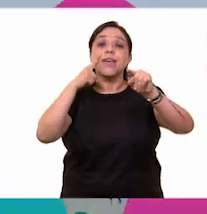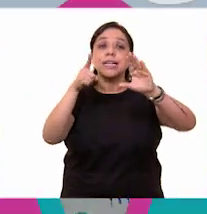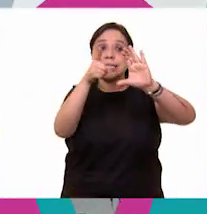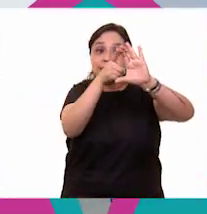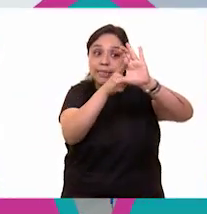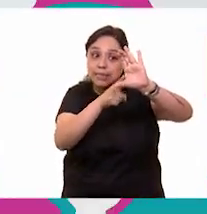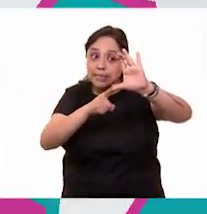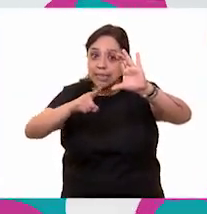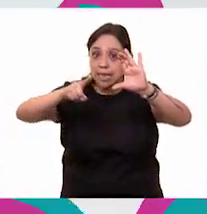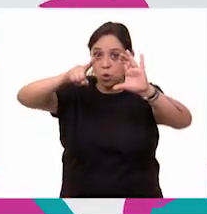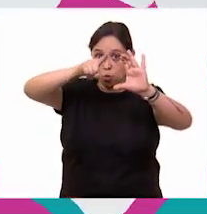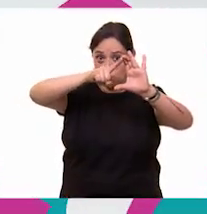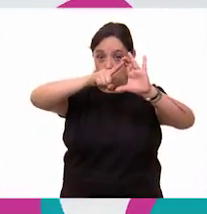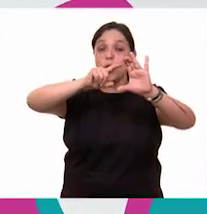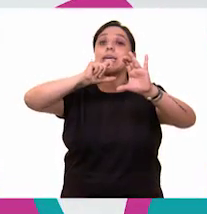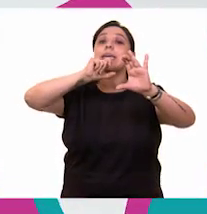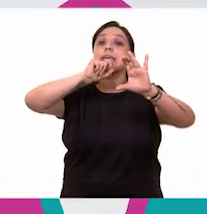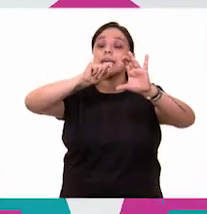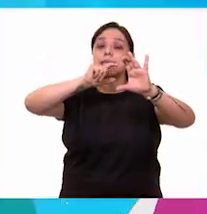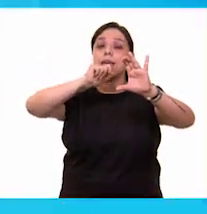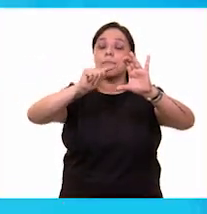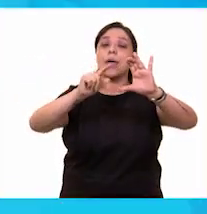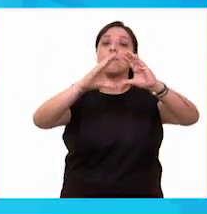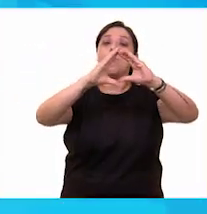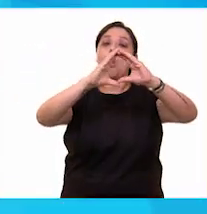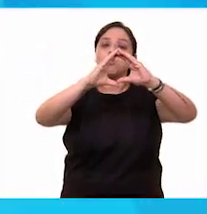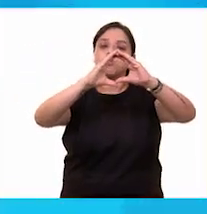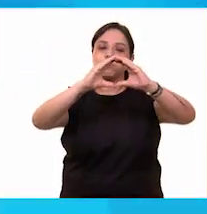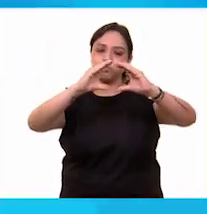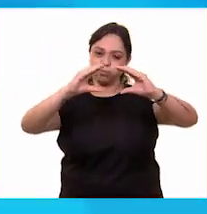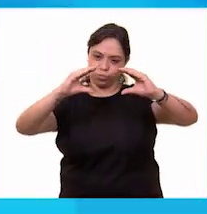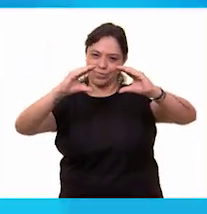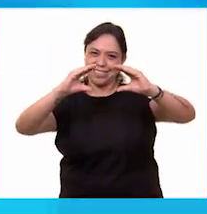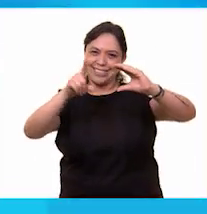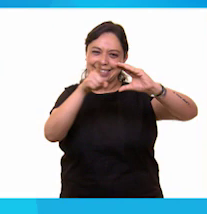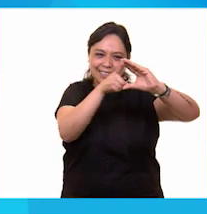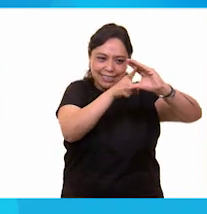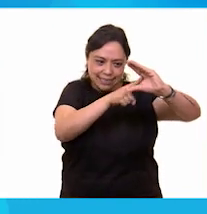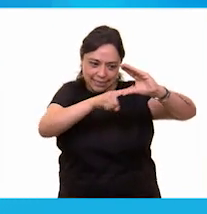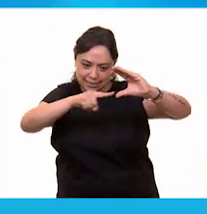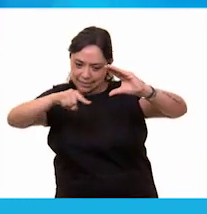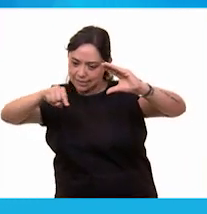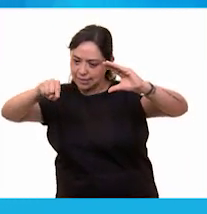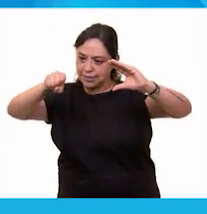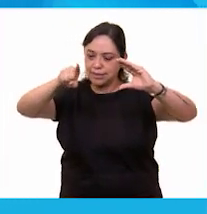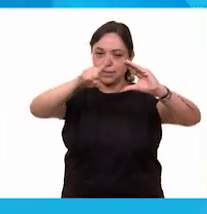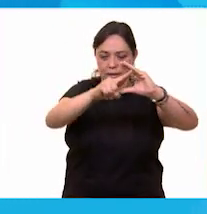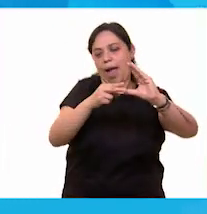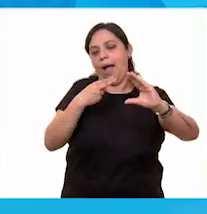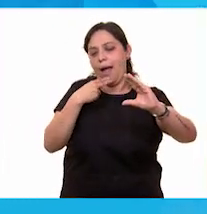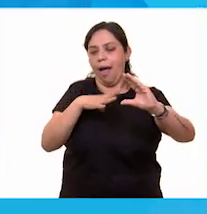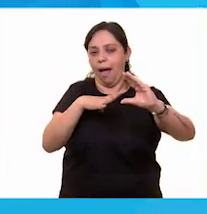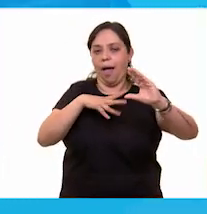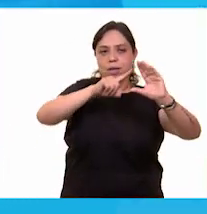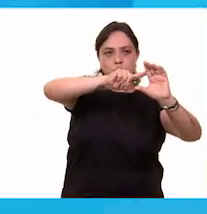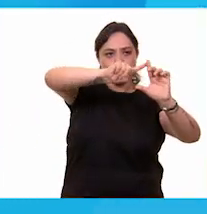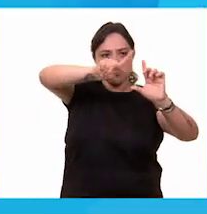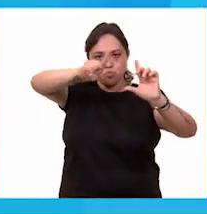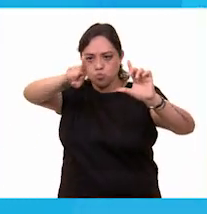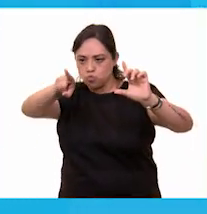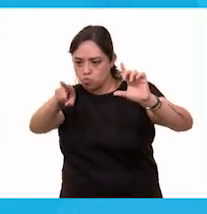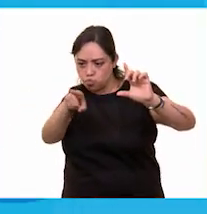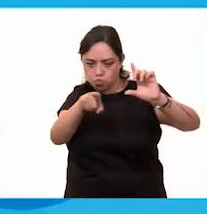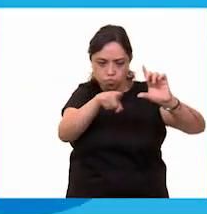y existe el óvalo, ¿de acuerdo? Cierto, esas sí. Son figuras con lados curvos, círculo